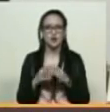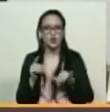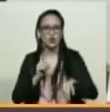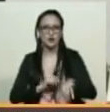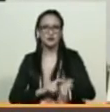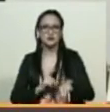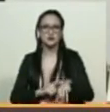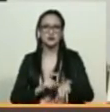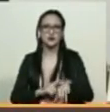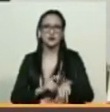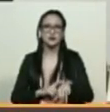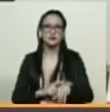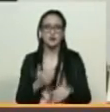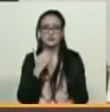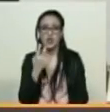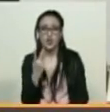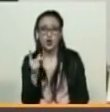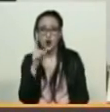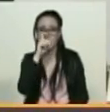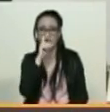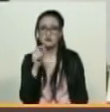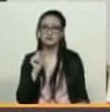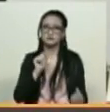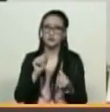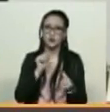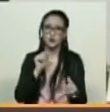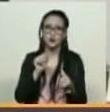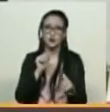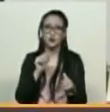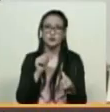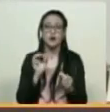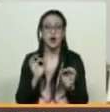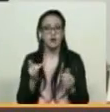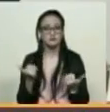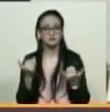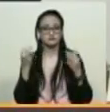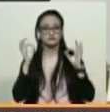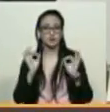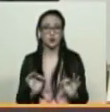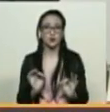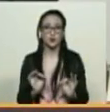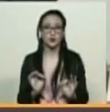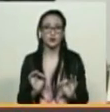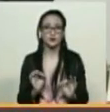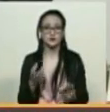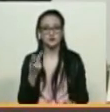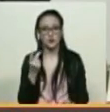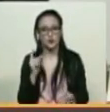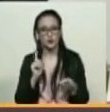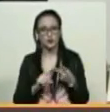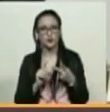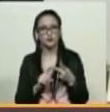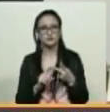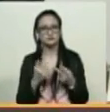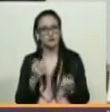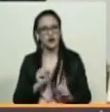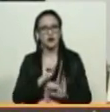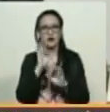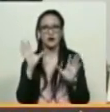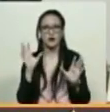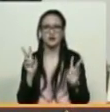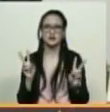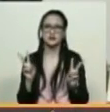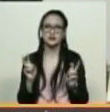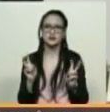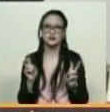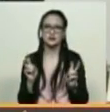que, 2 años casi dialogando y que ahora es cuando se concreta acá. Y el segundo punto, si nos pudiera aclarar un poco el tema